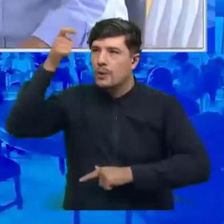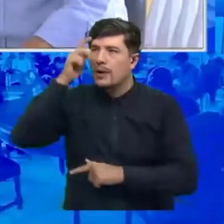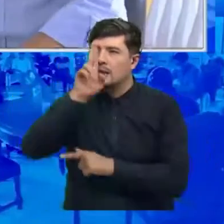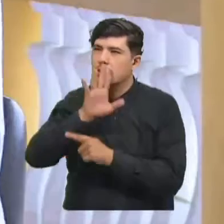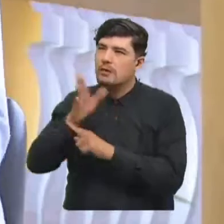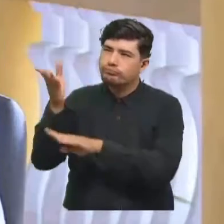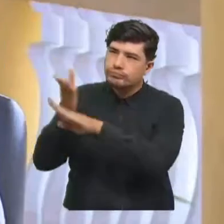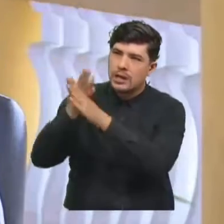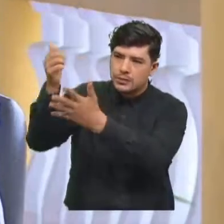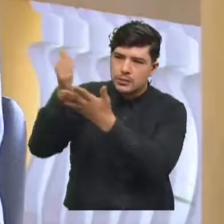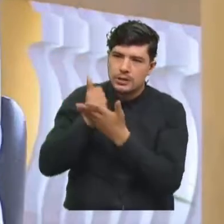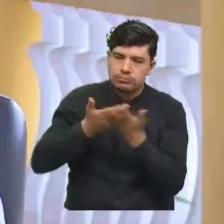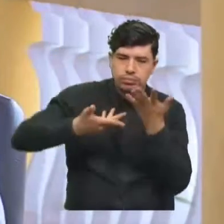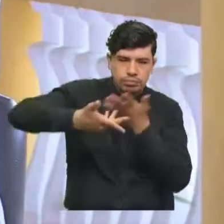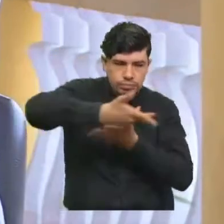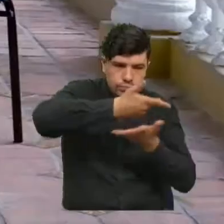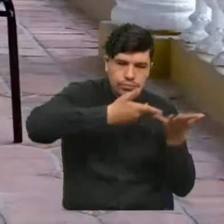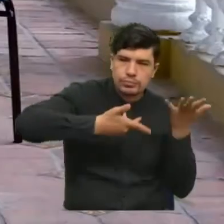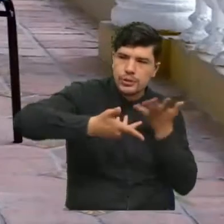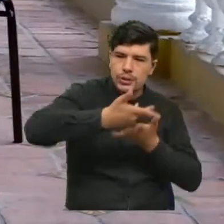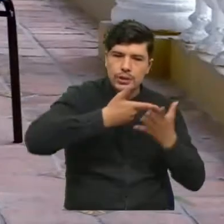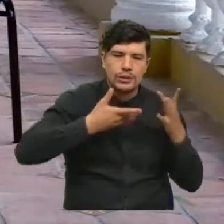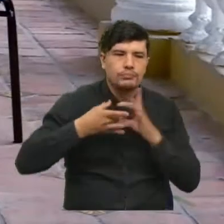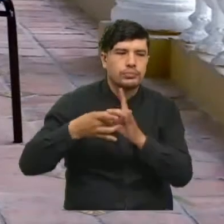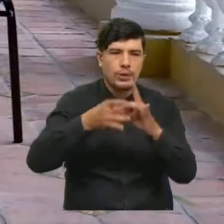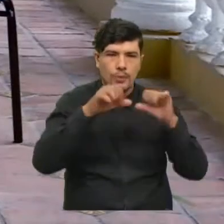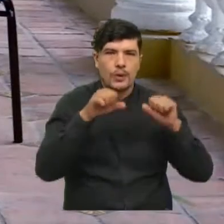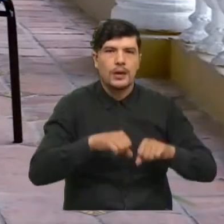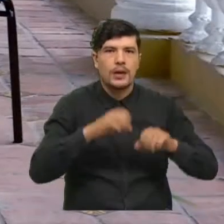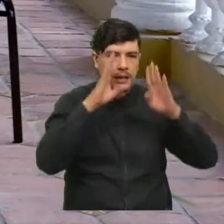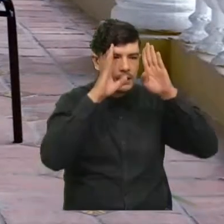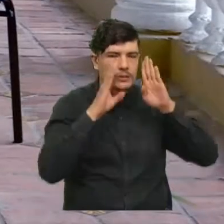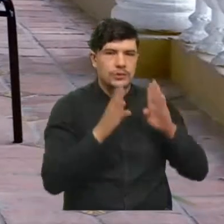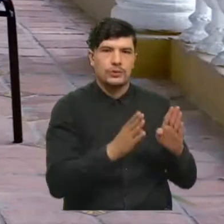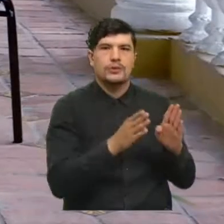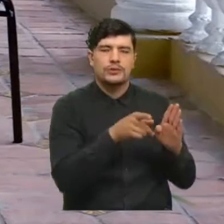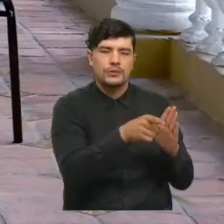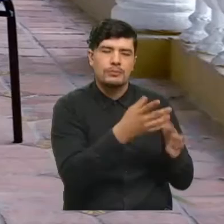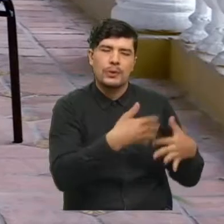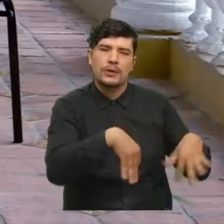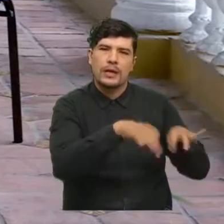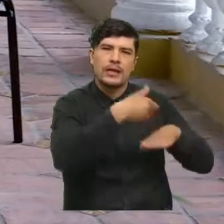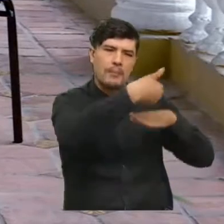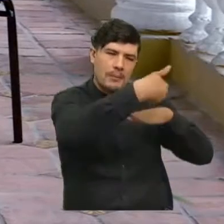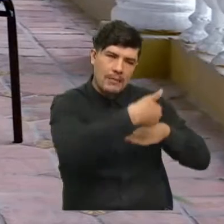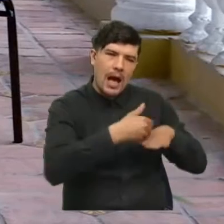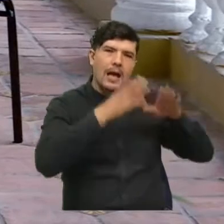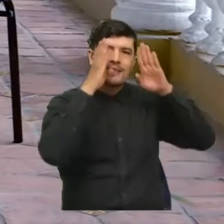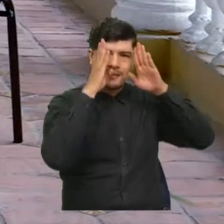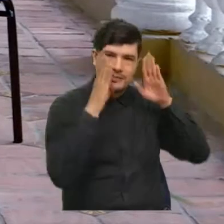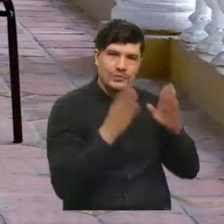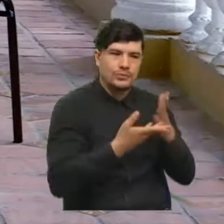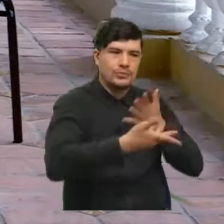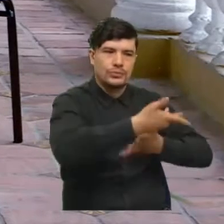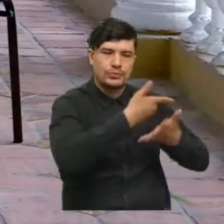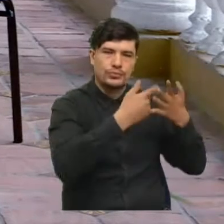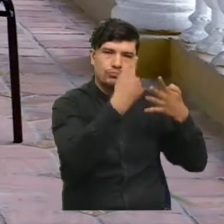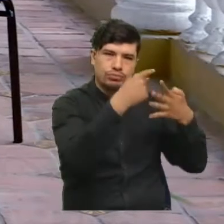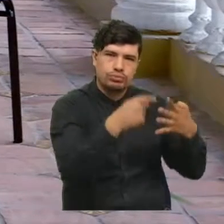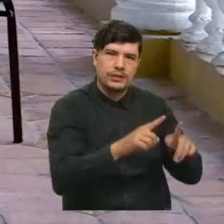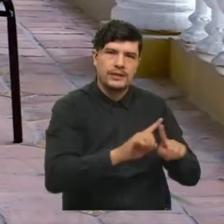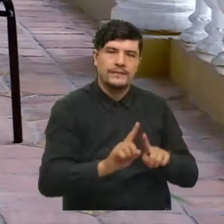eso es lo más importante saber escuchar poder dialogar y buscar los puntos de encuentro y soluciones a tanta problemática vivientes y